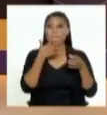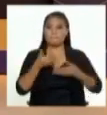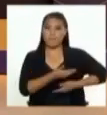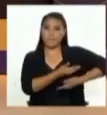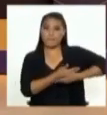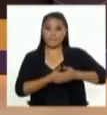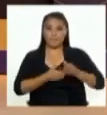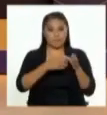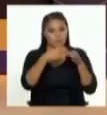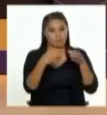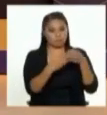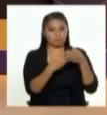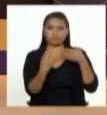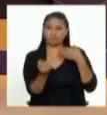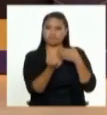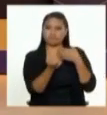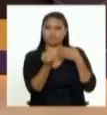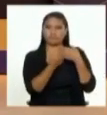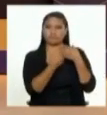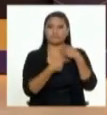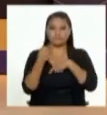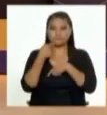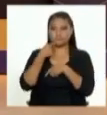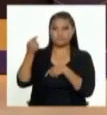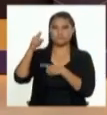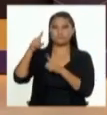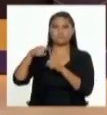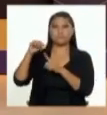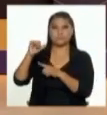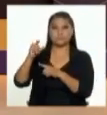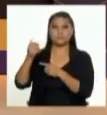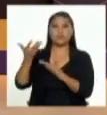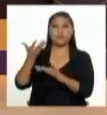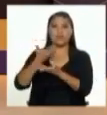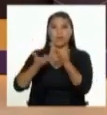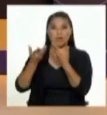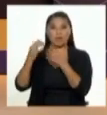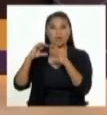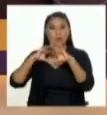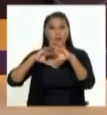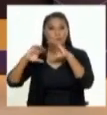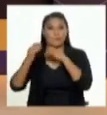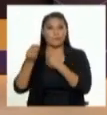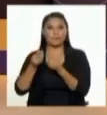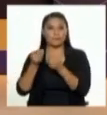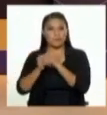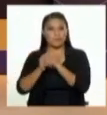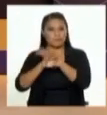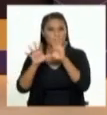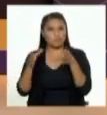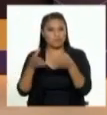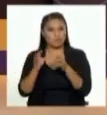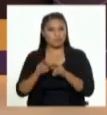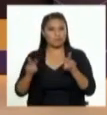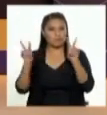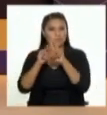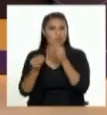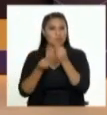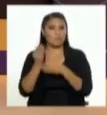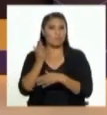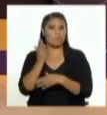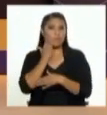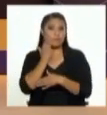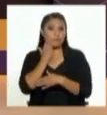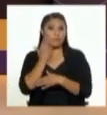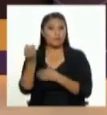a consultar directamente a nuestro compañero Dean Cárdenas, que se encuentra en el cercado de Lima, para que nos amplíe esta información tan valiosa, sobre todo para las madres